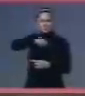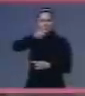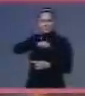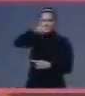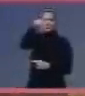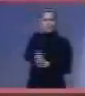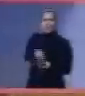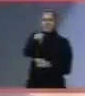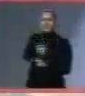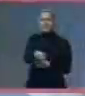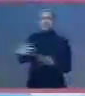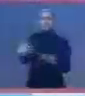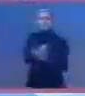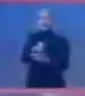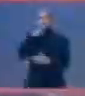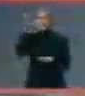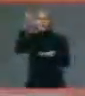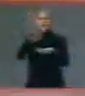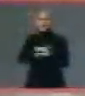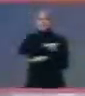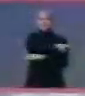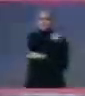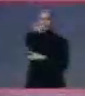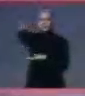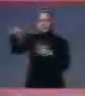hoy Todo esto Va por